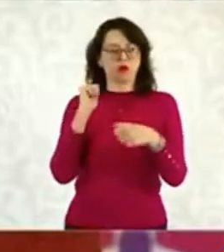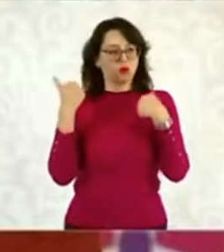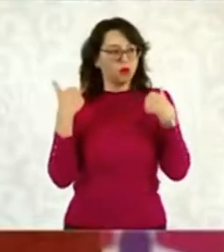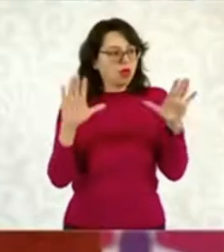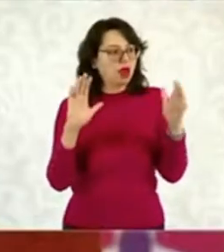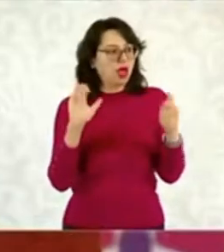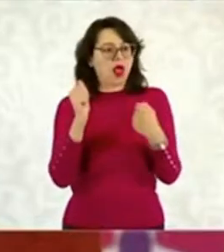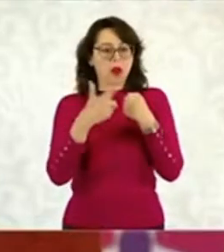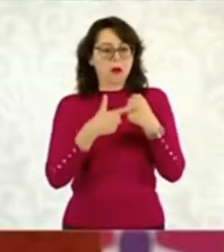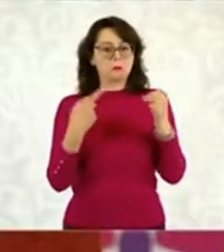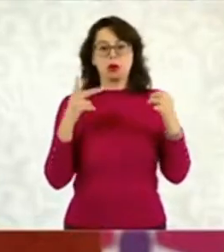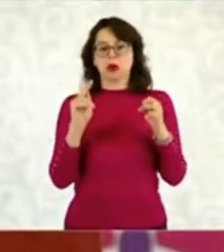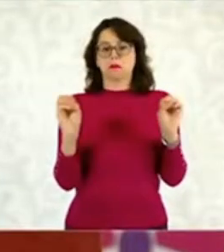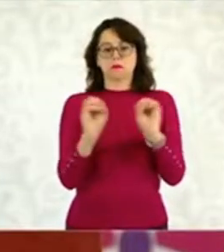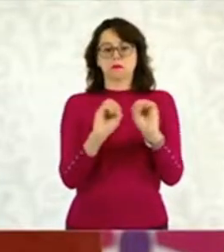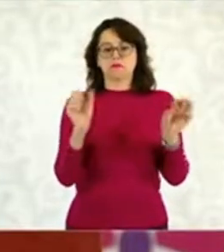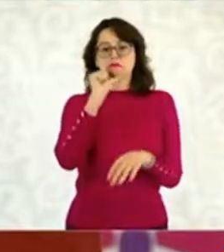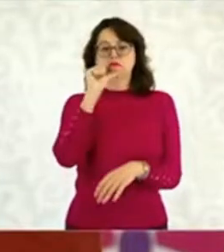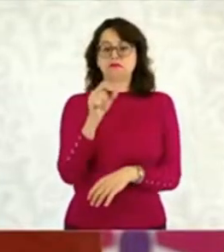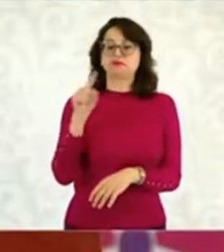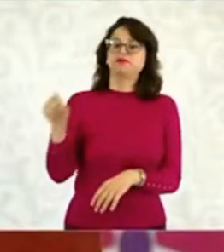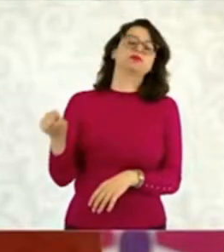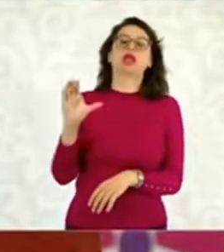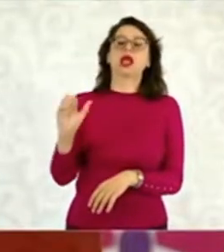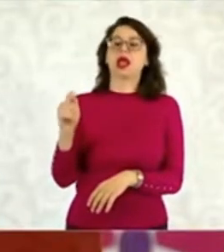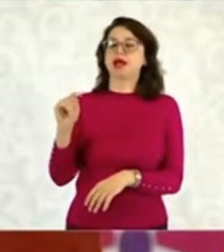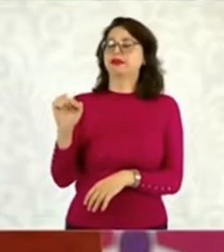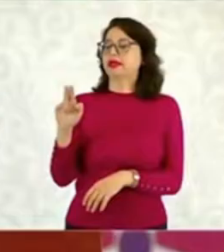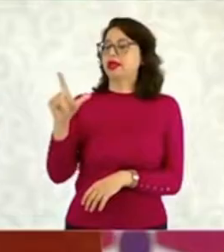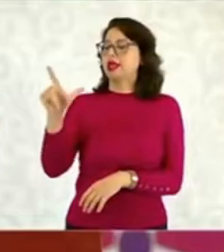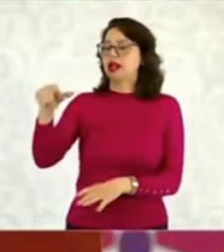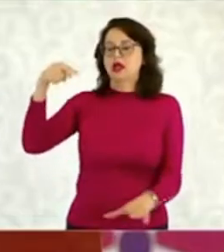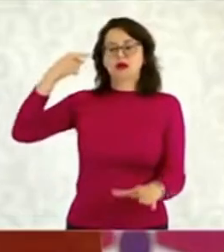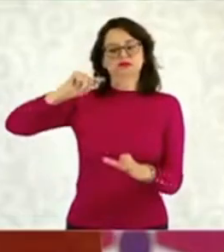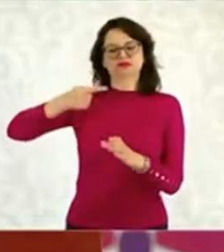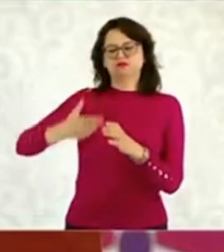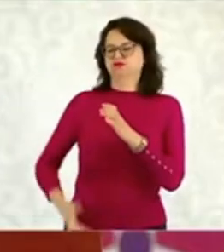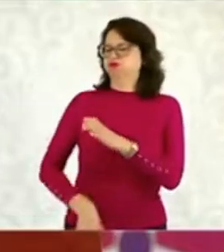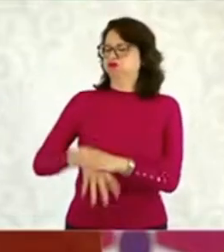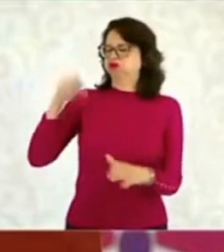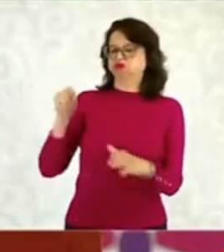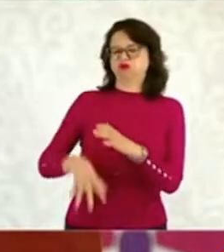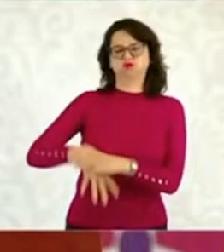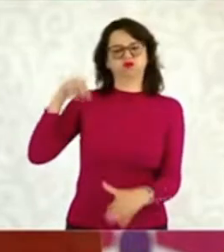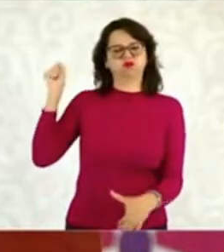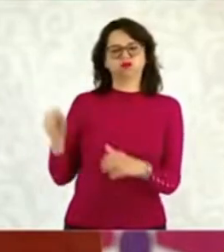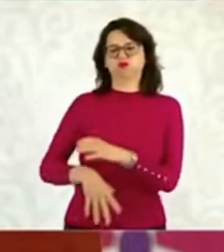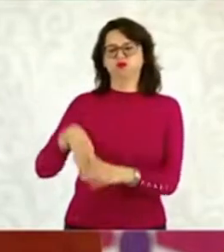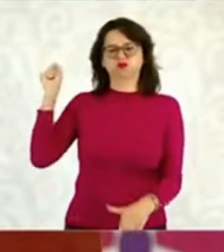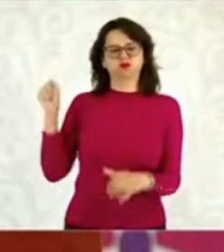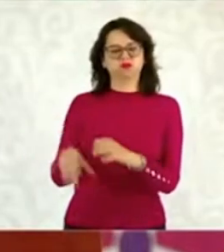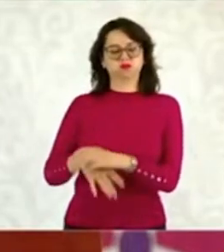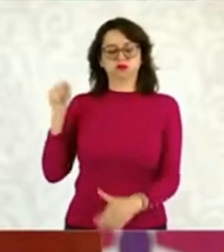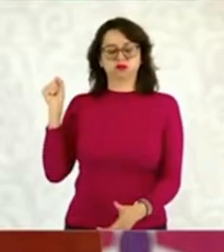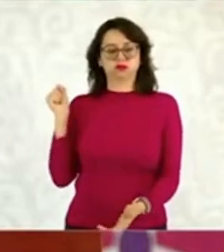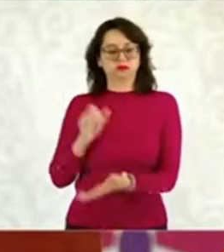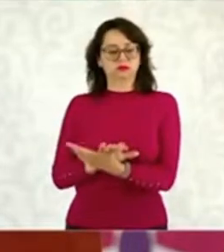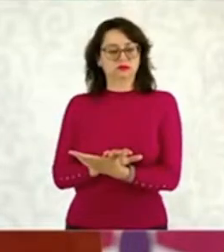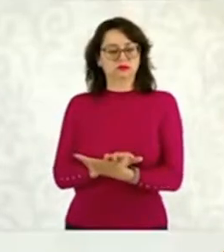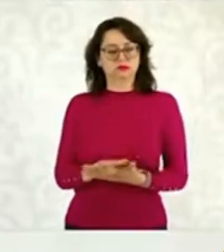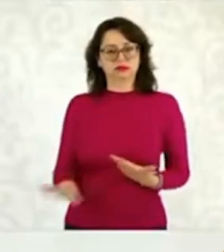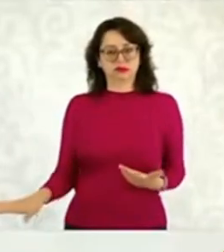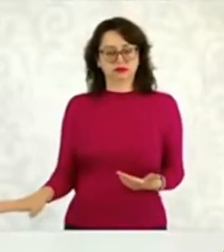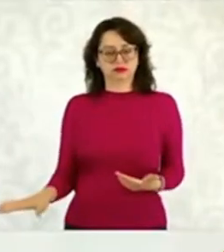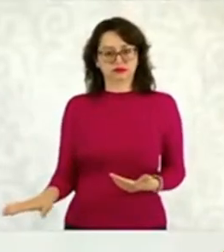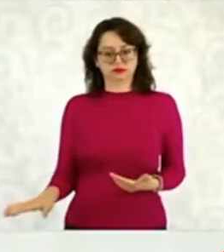se acabaron prácticamente Cantarell, lo sobreexplotaron, todavía se está explotando.